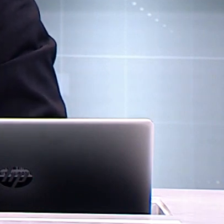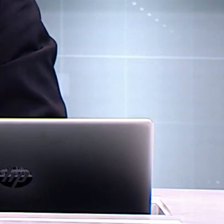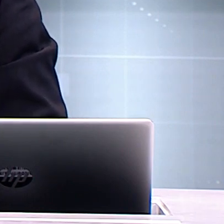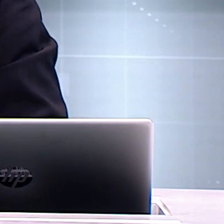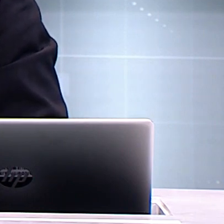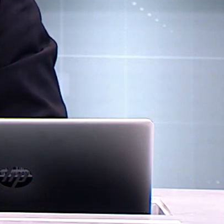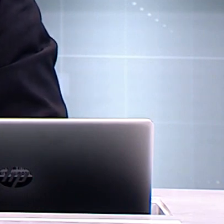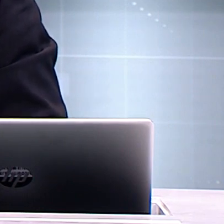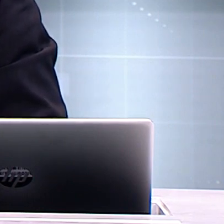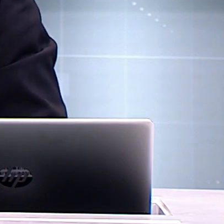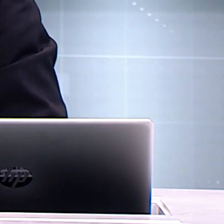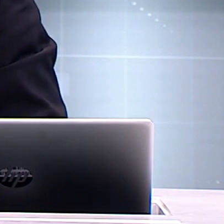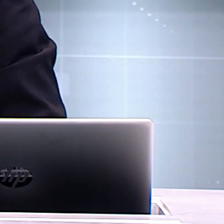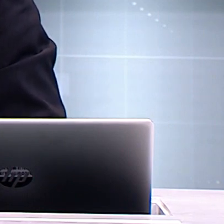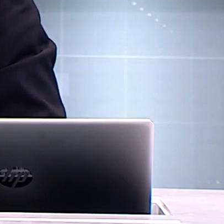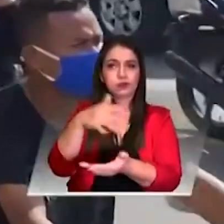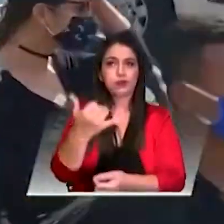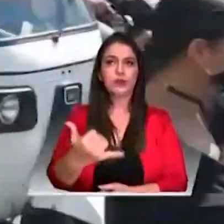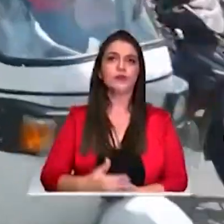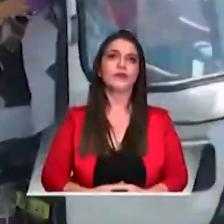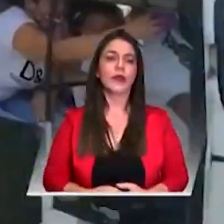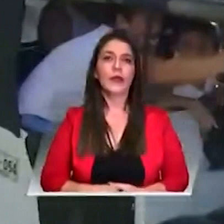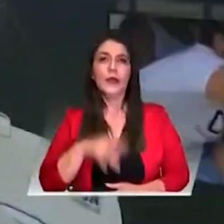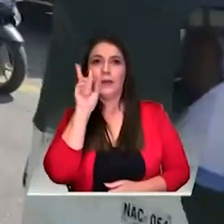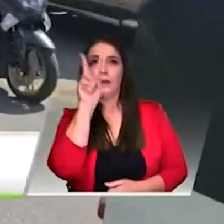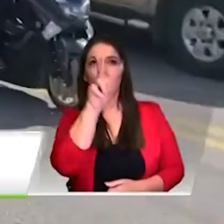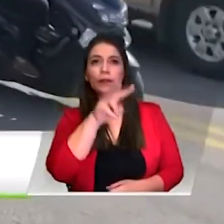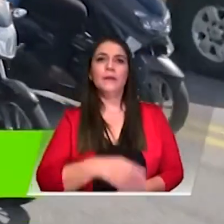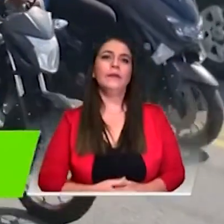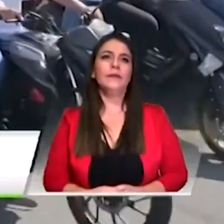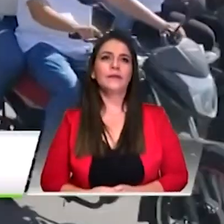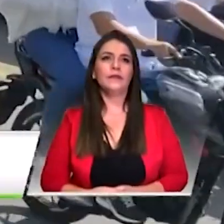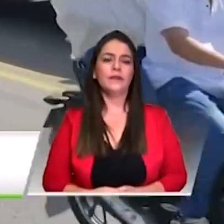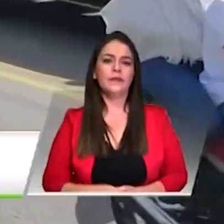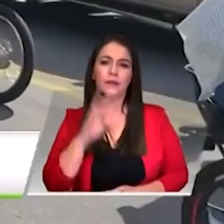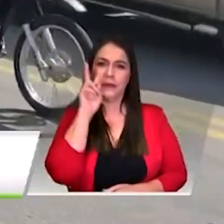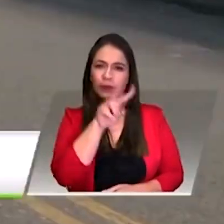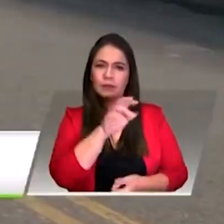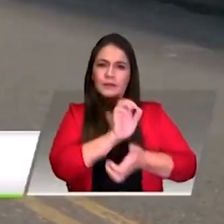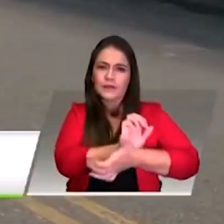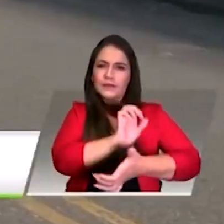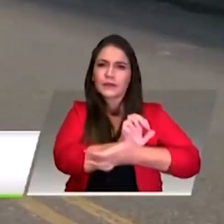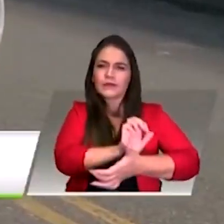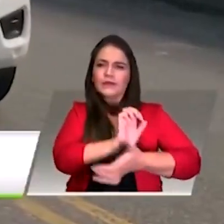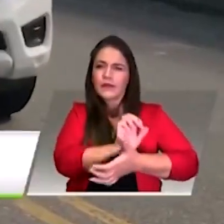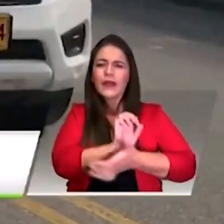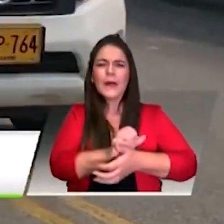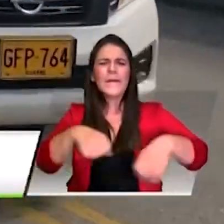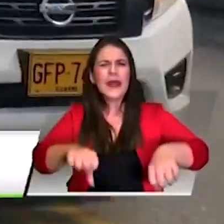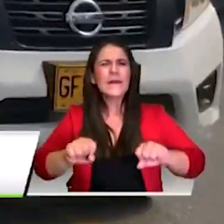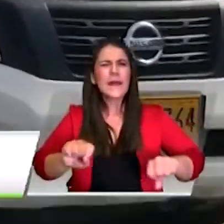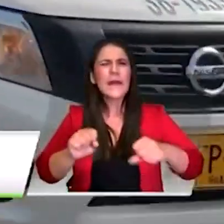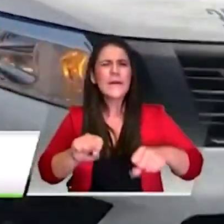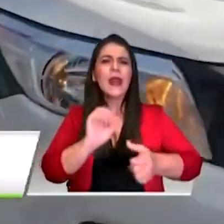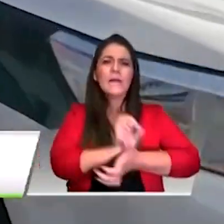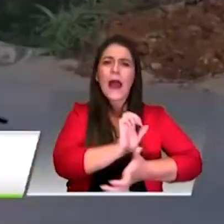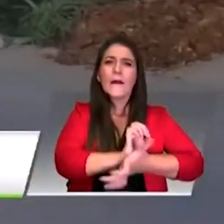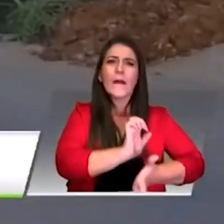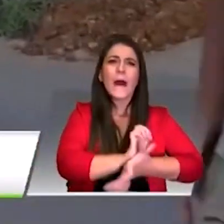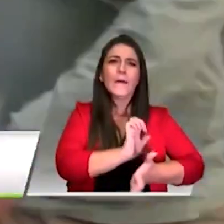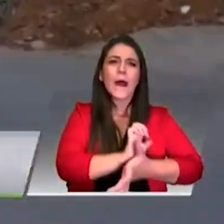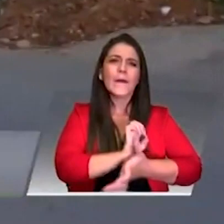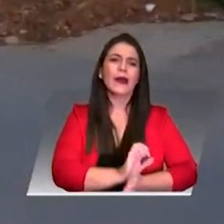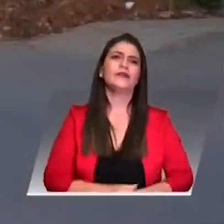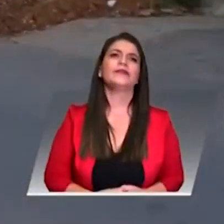Gómez, mandatario de Tarazá. Sirenas, pitos y bocinas sonaron esta tarde en Tarazá con la llegada de